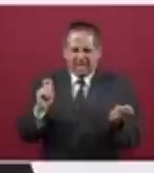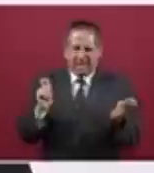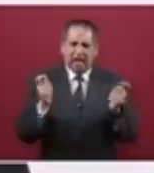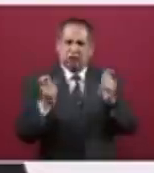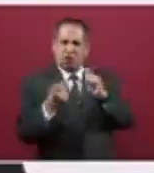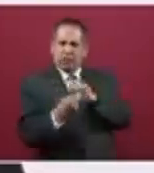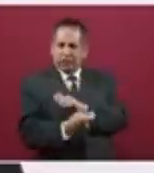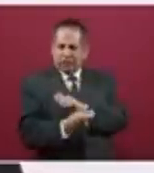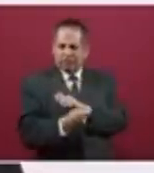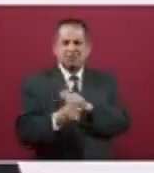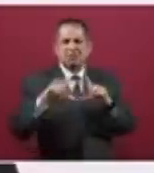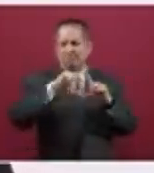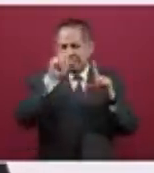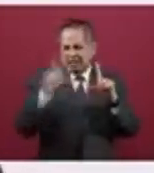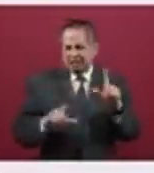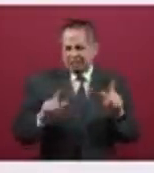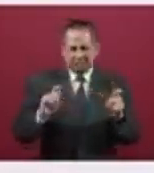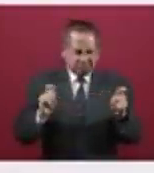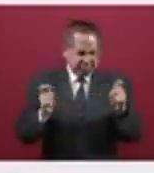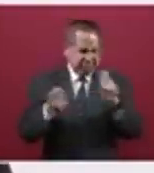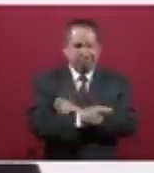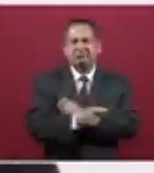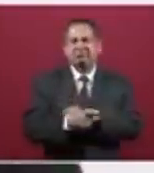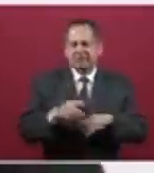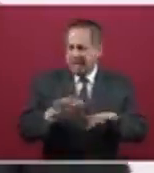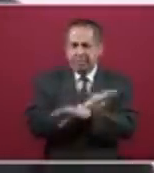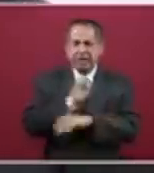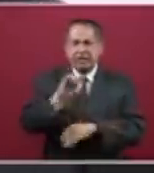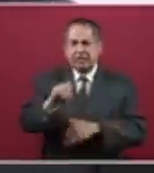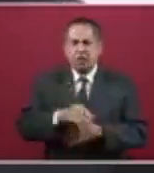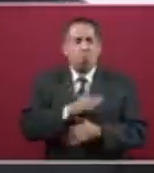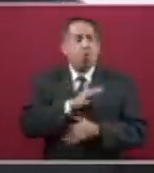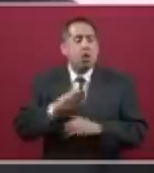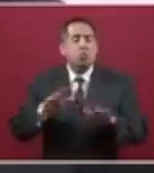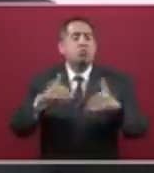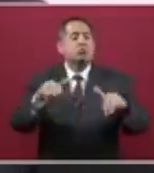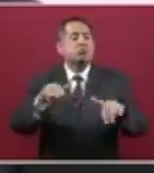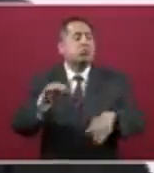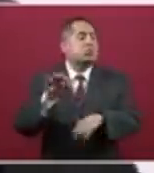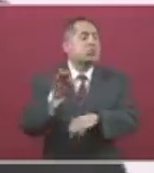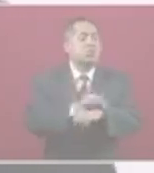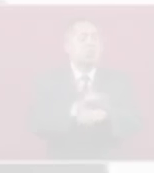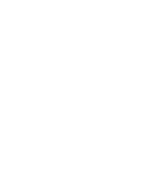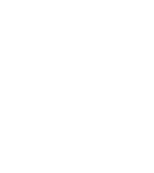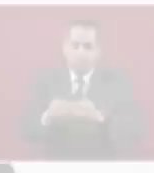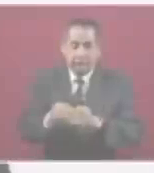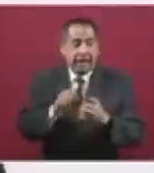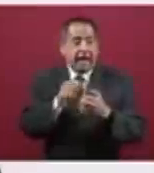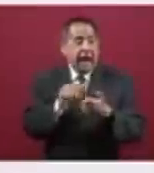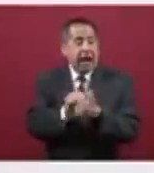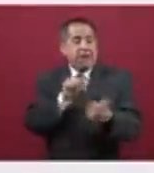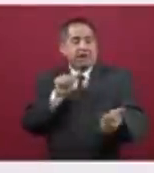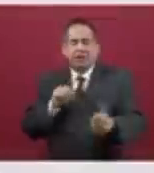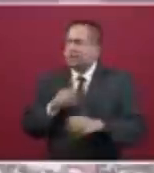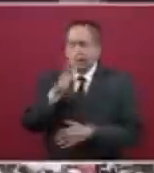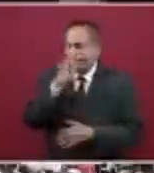nacional. Ya probamos que se puede gobernar para el pueblo y con el pueblo.